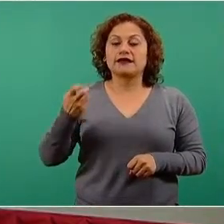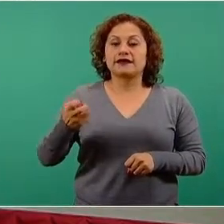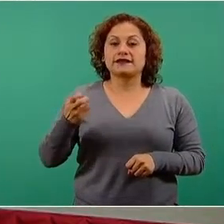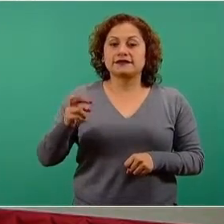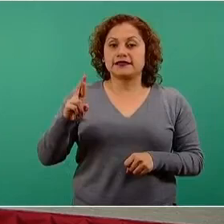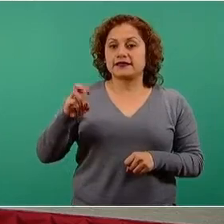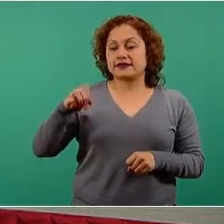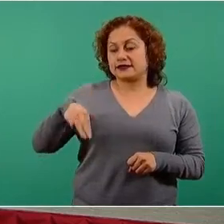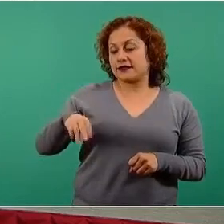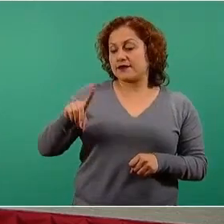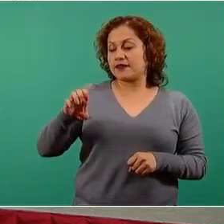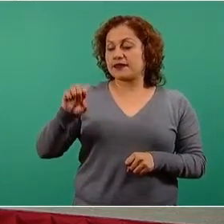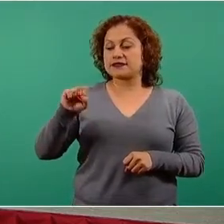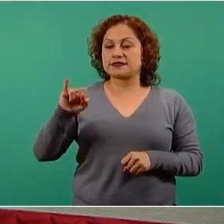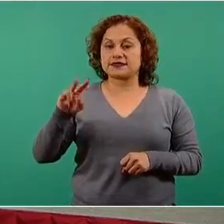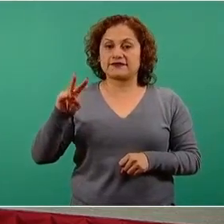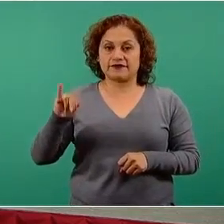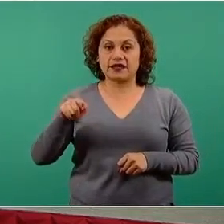Remdesivir.